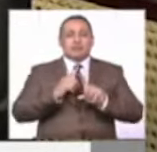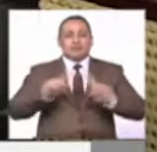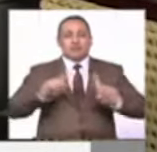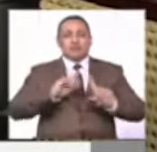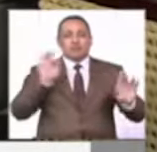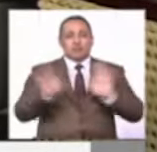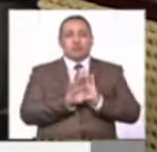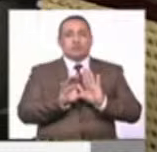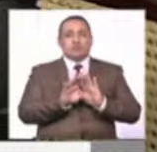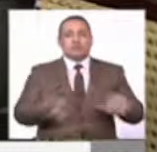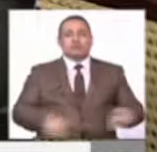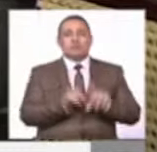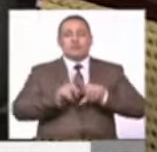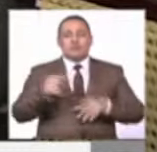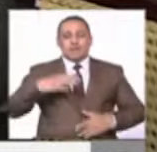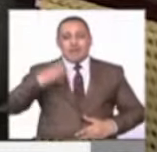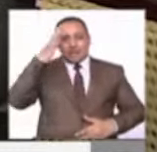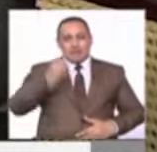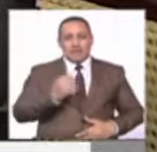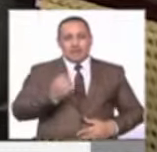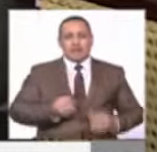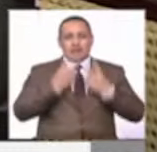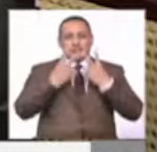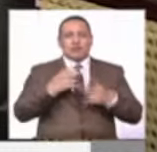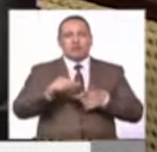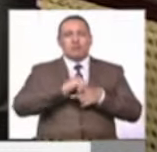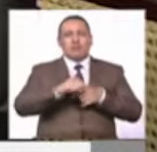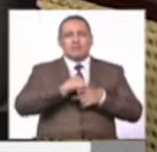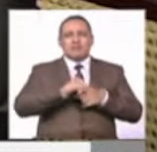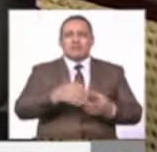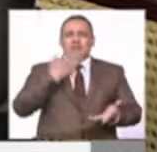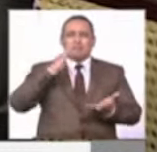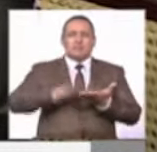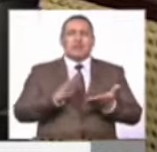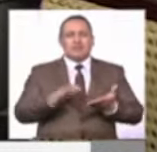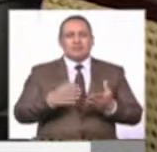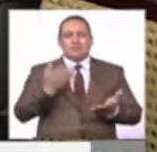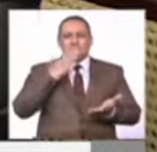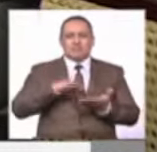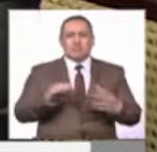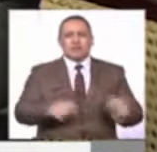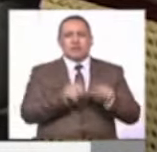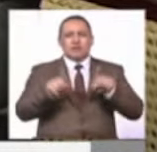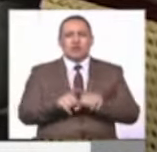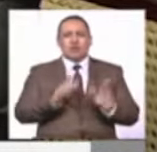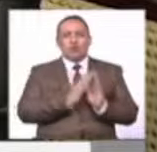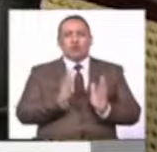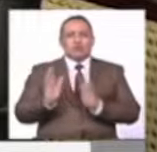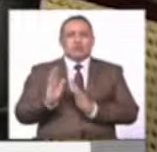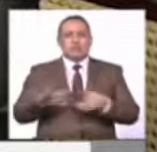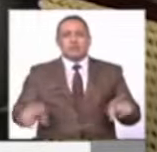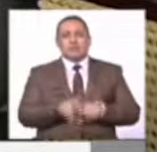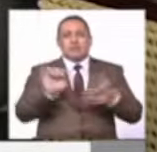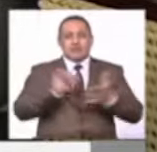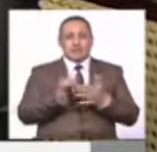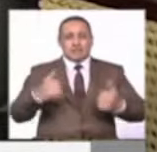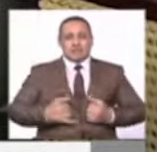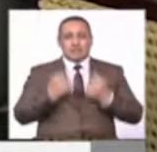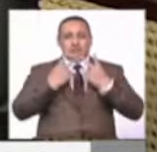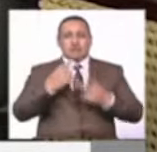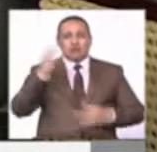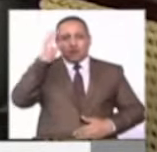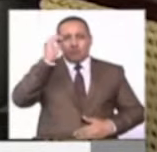contrario estaríamos fomentando una práctica perniciosa y lesiva al orden constitucional donde la discrepancia de